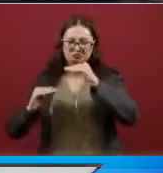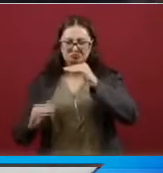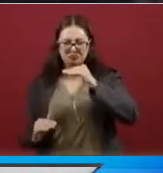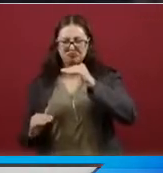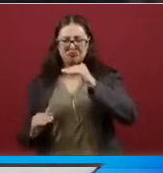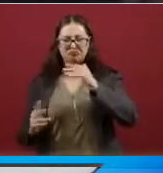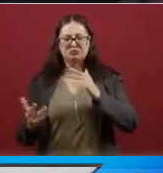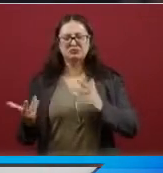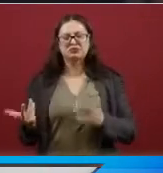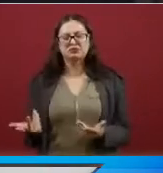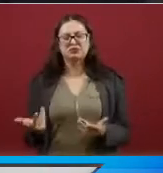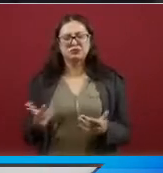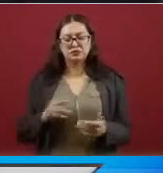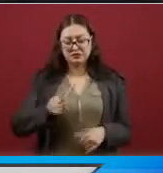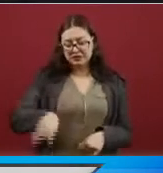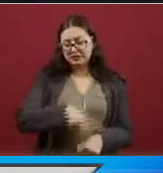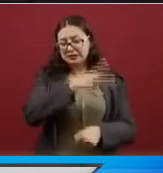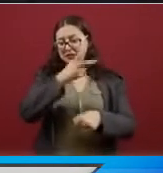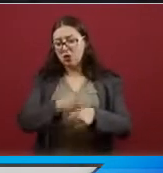México. Zedillo,